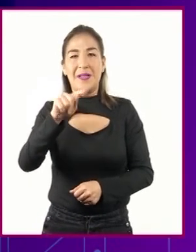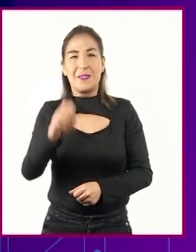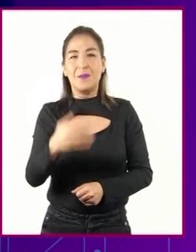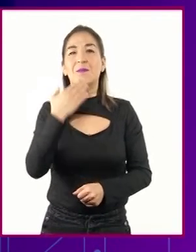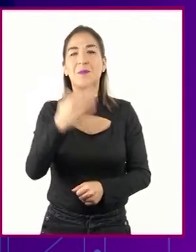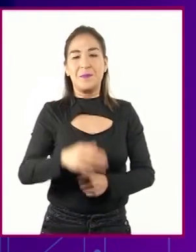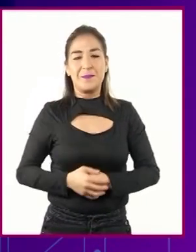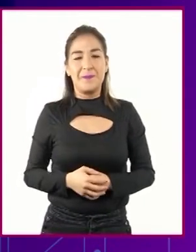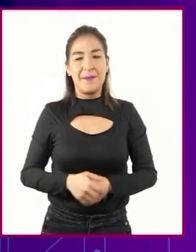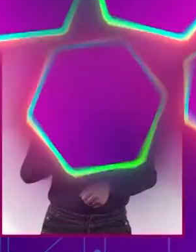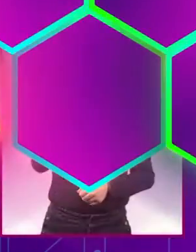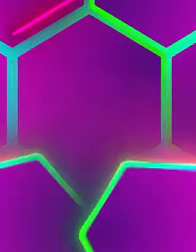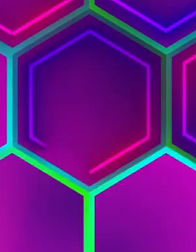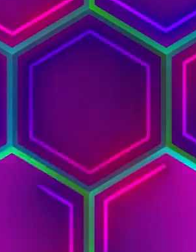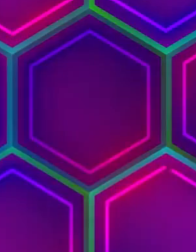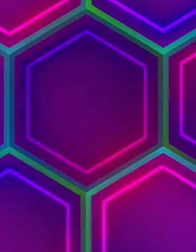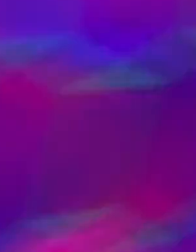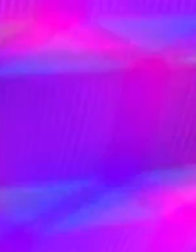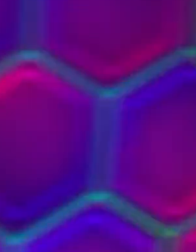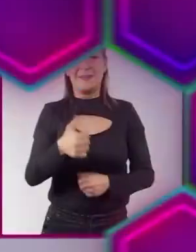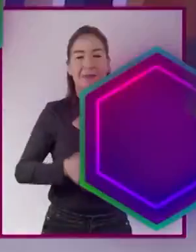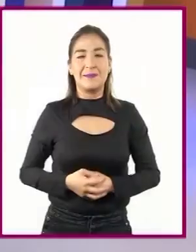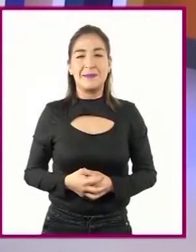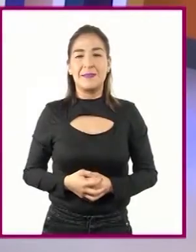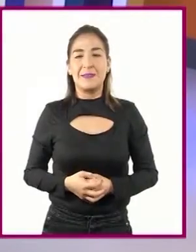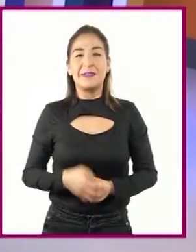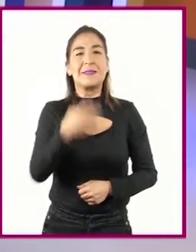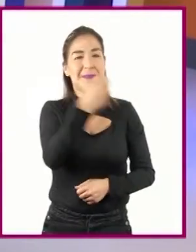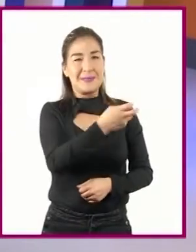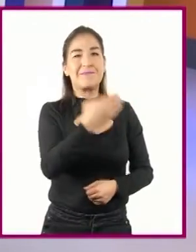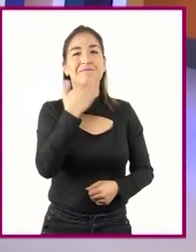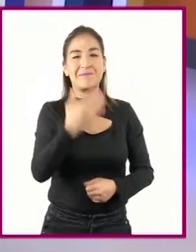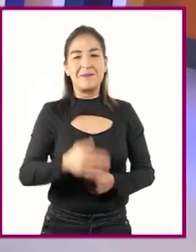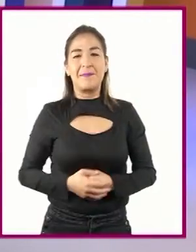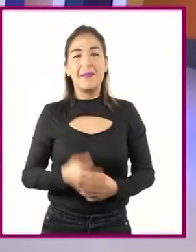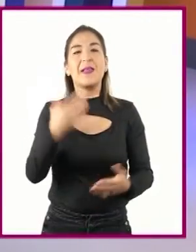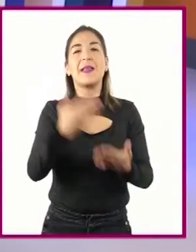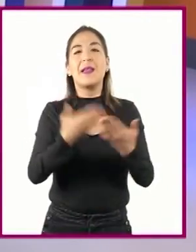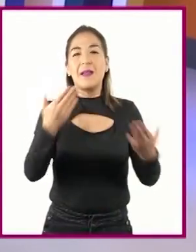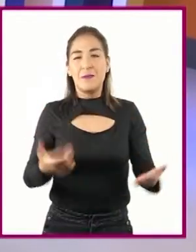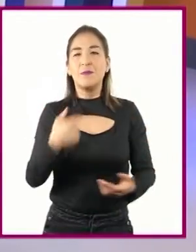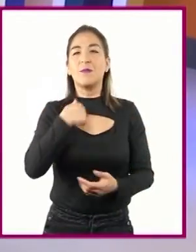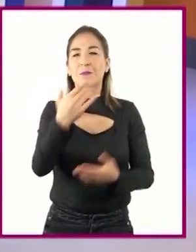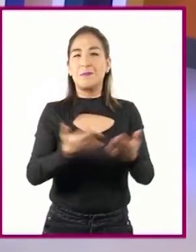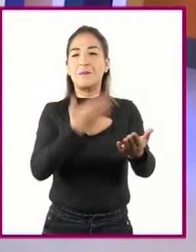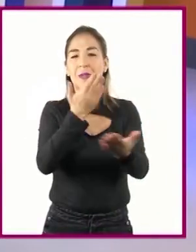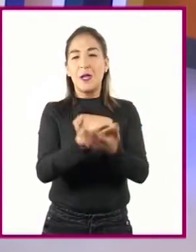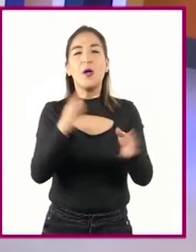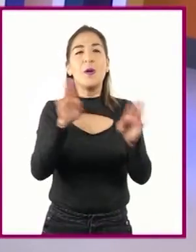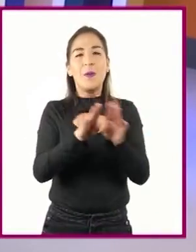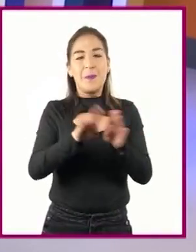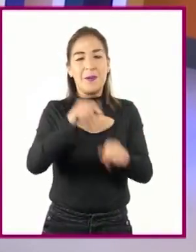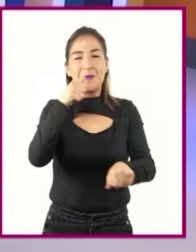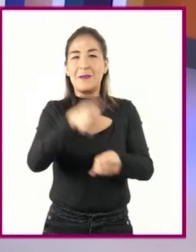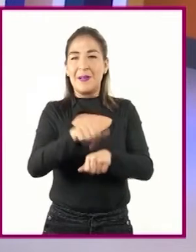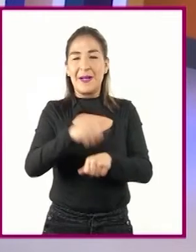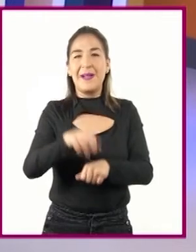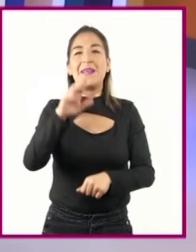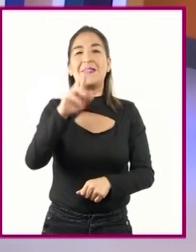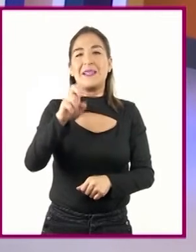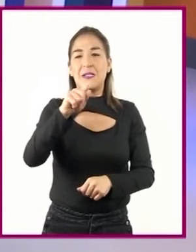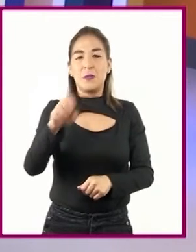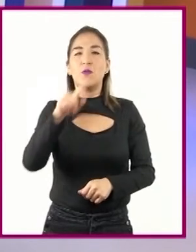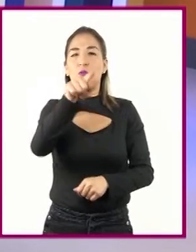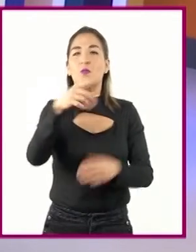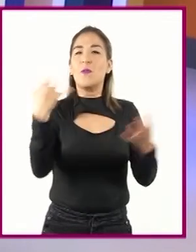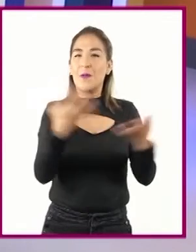correcto es 136. ¡Exacto! Ahora les presentaré un par de operaciones resueltas. El reto